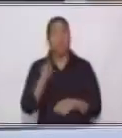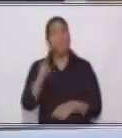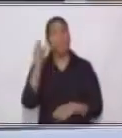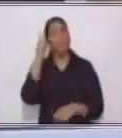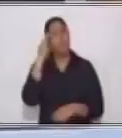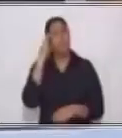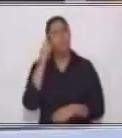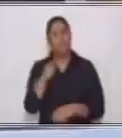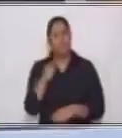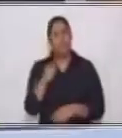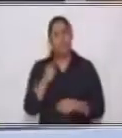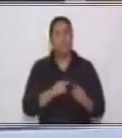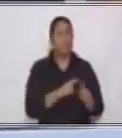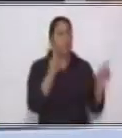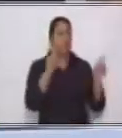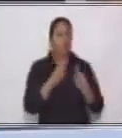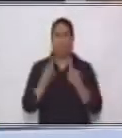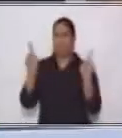opiniones?